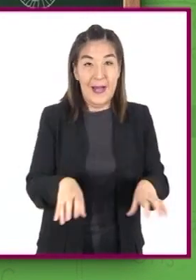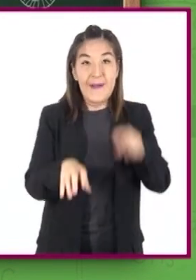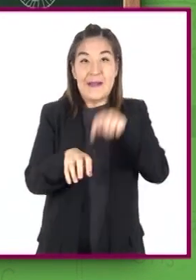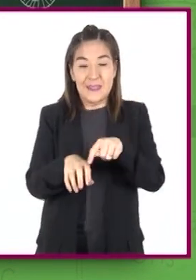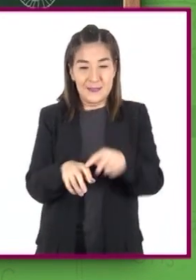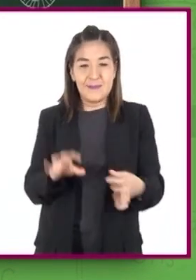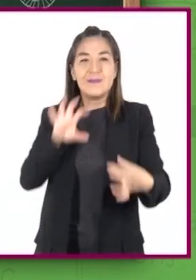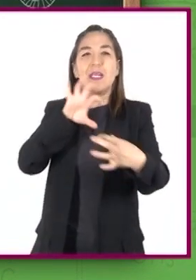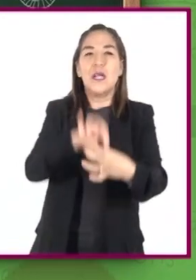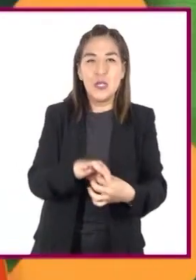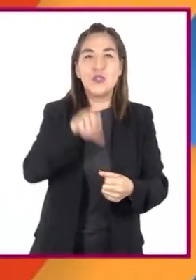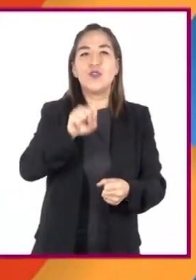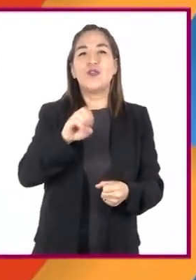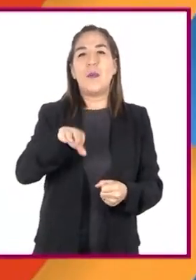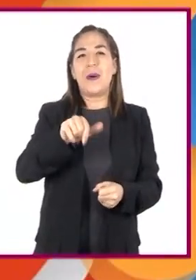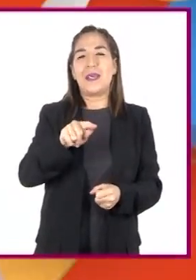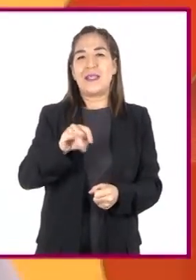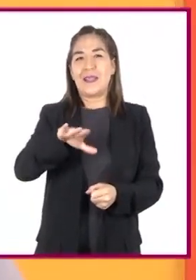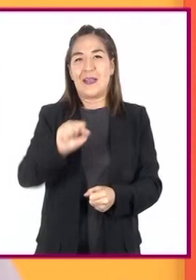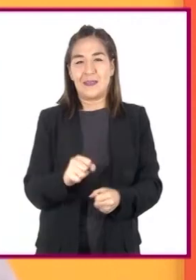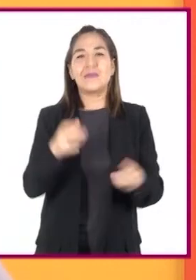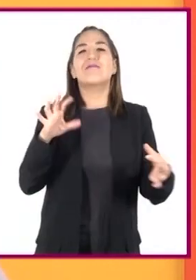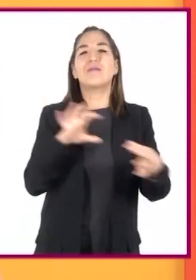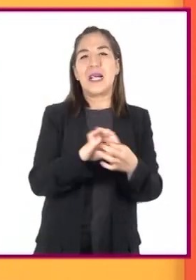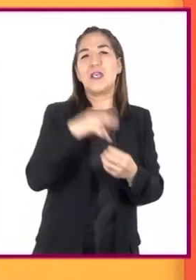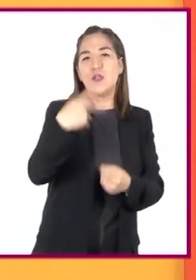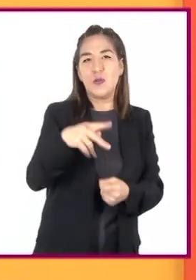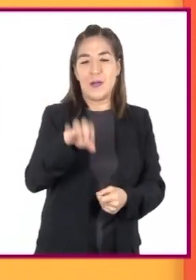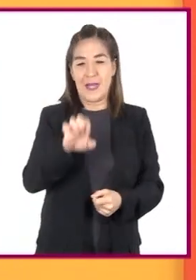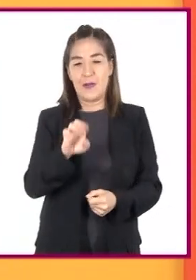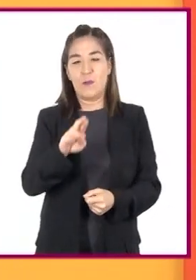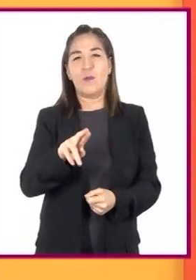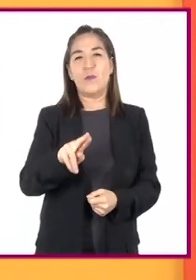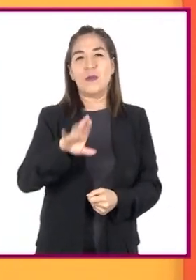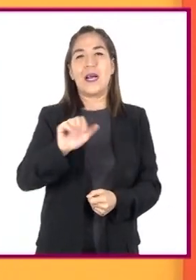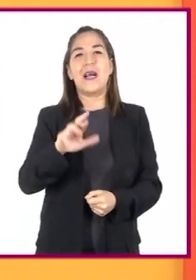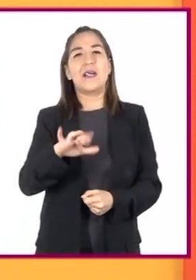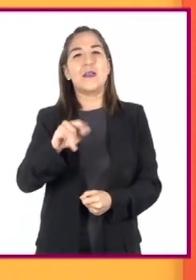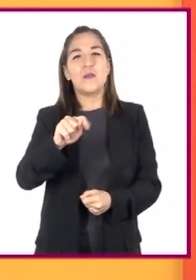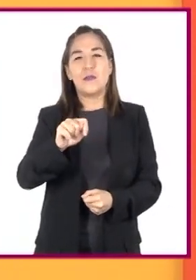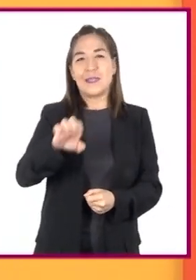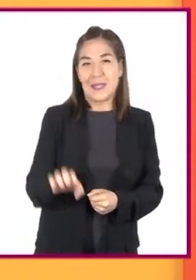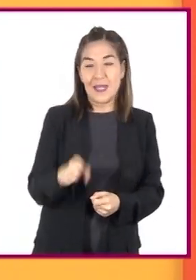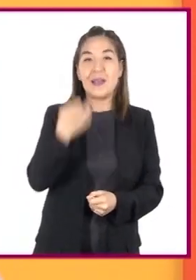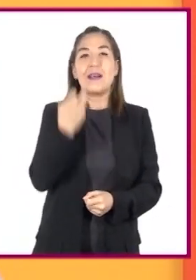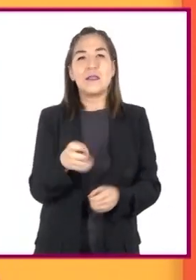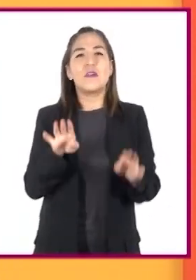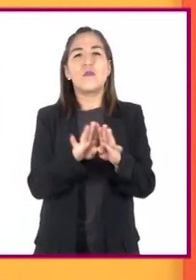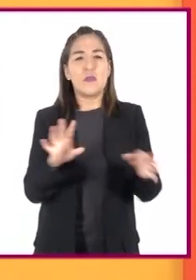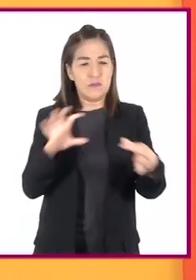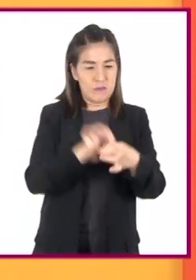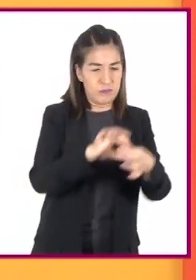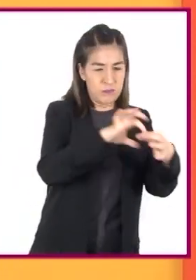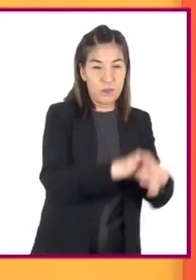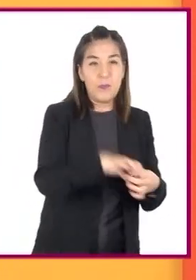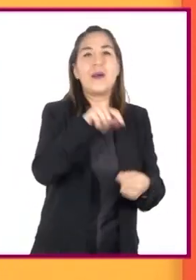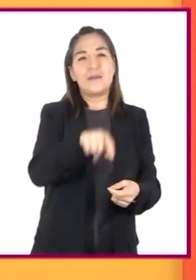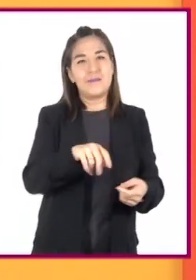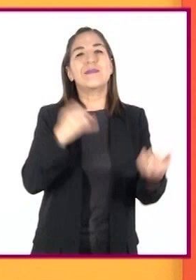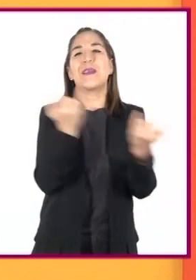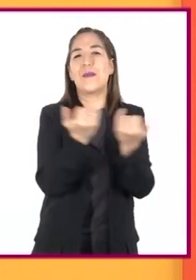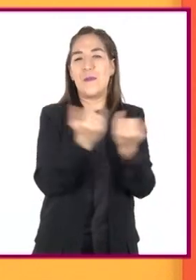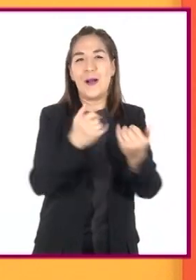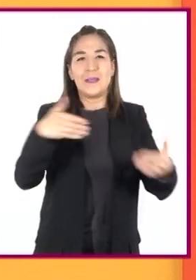un organismo eucarionte. Al dividirse una célula somática, forma dos células hijas